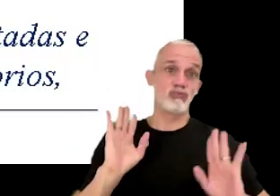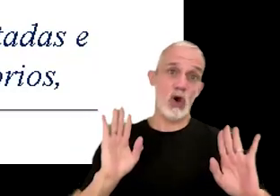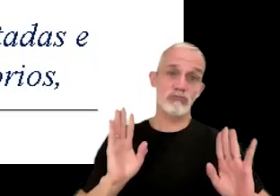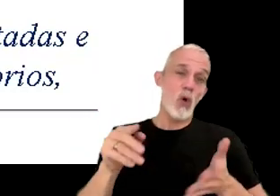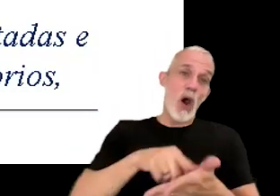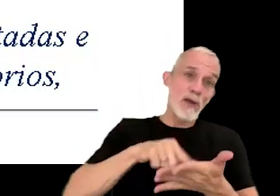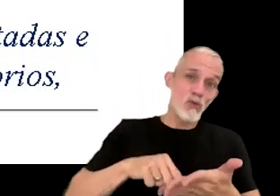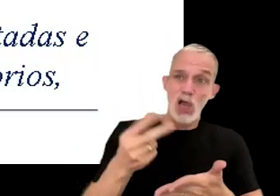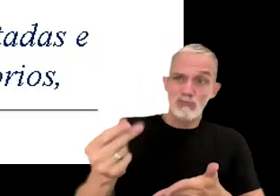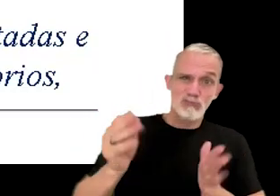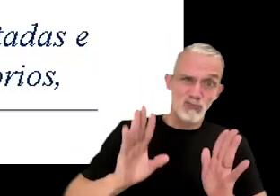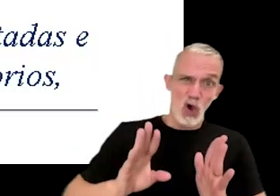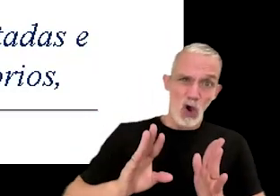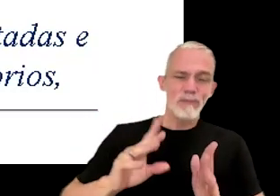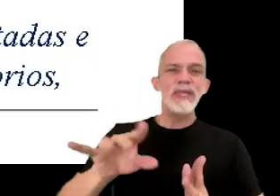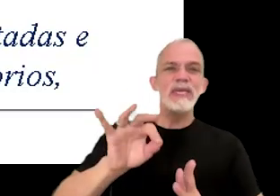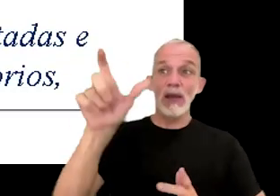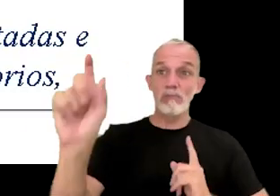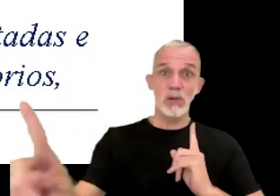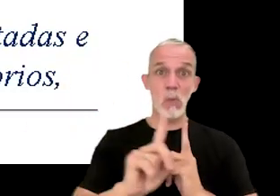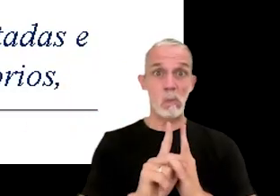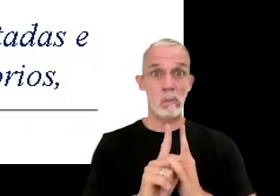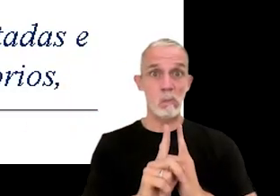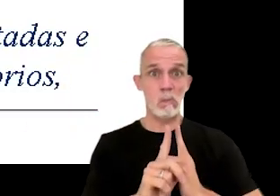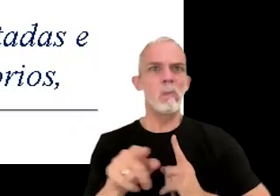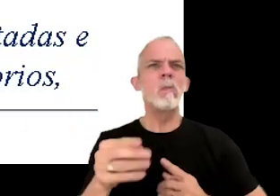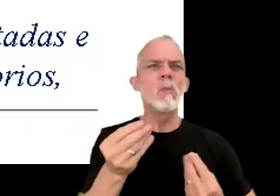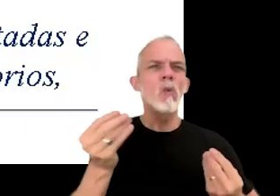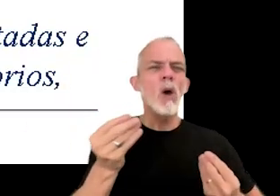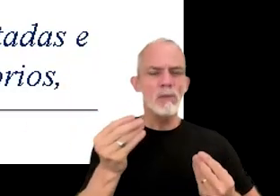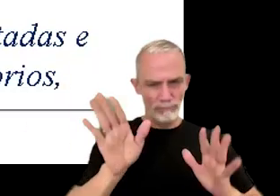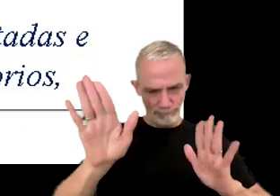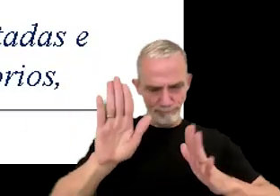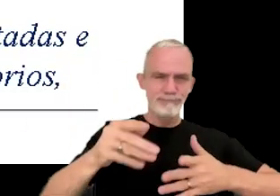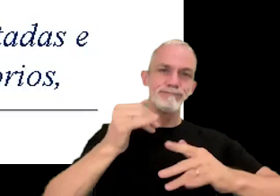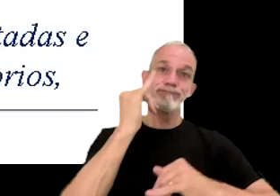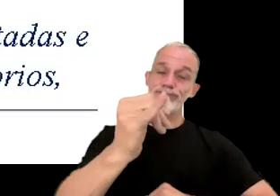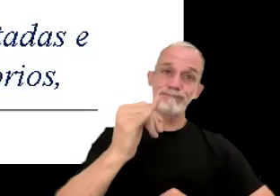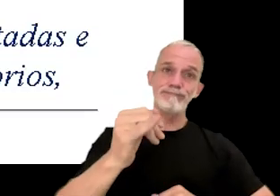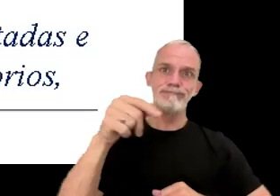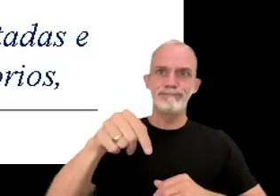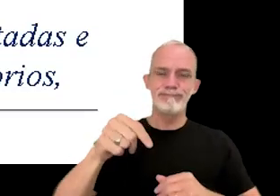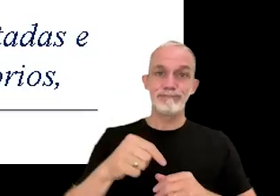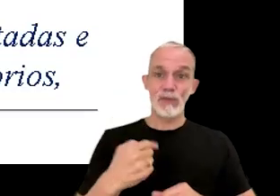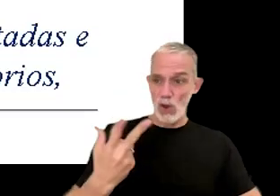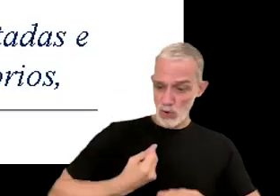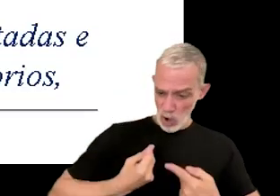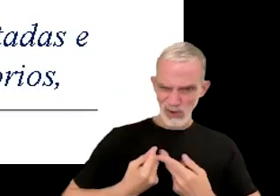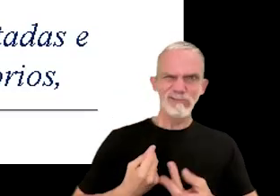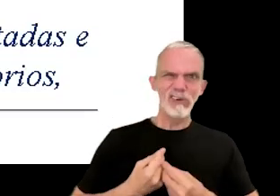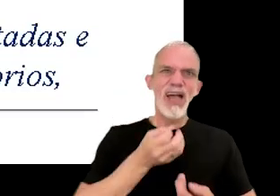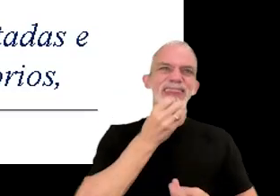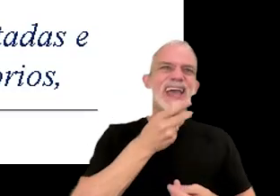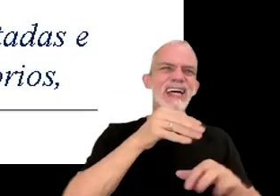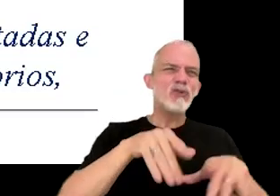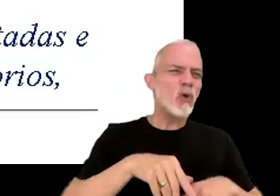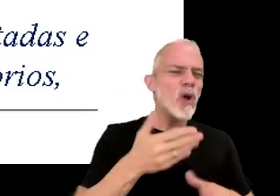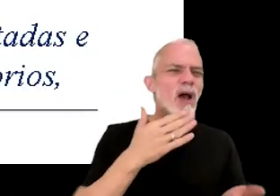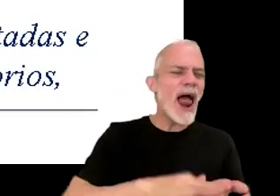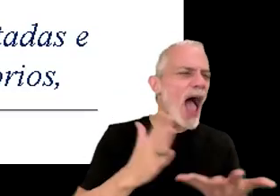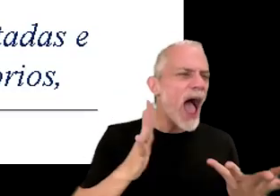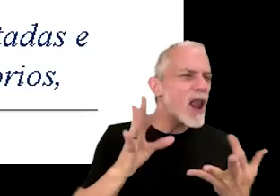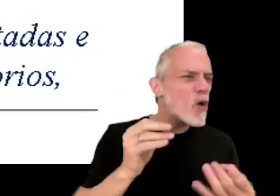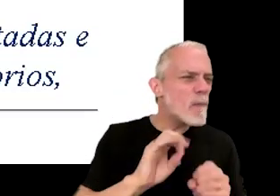beneficio y el contribuyente deberá rectificar ante este rechazo las declaraciones juradas